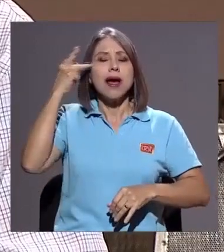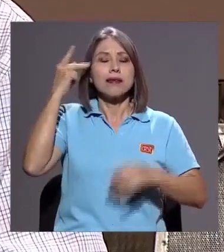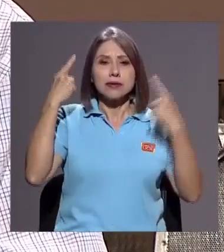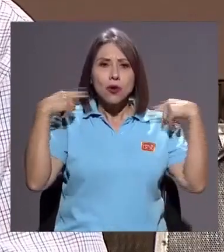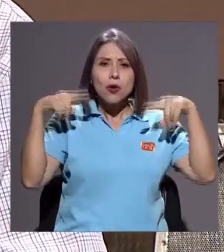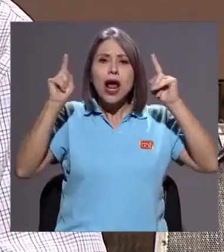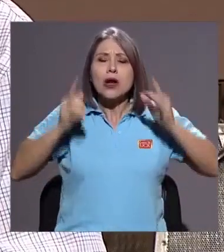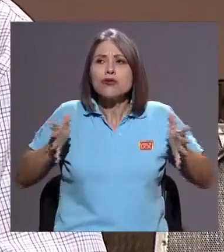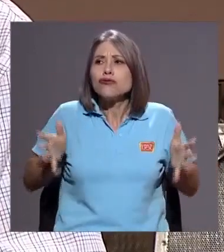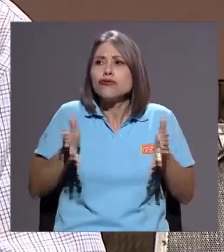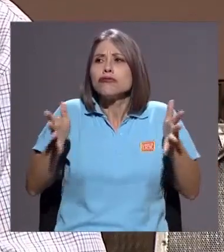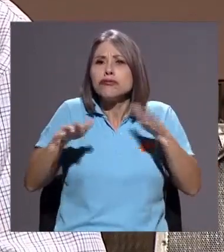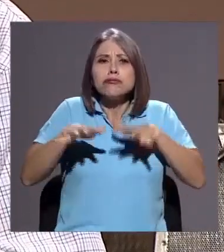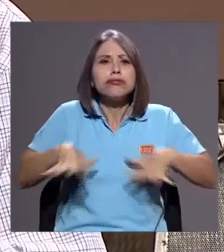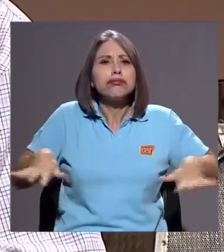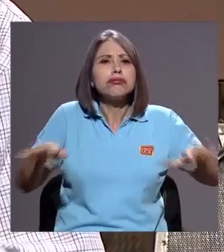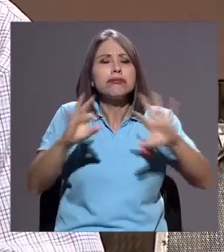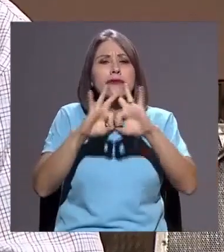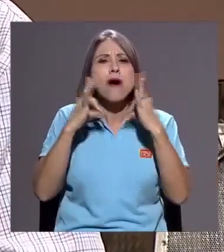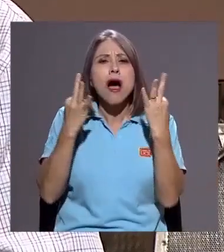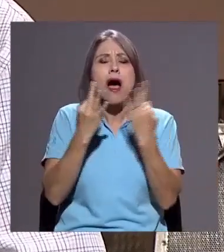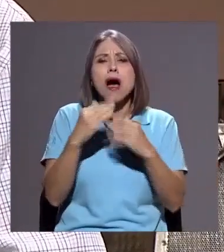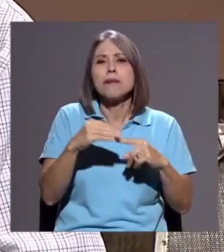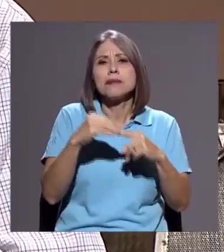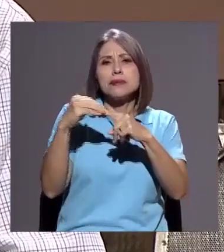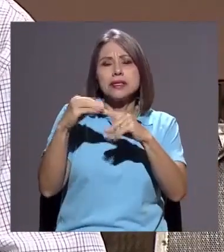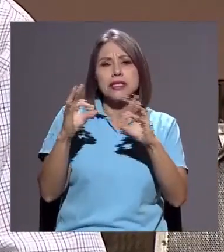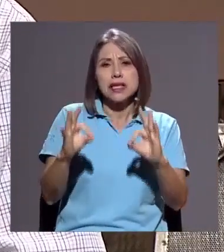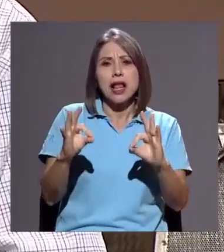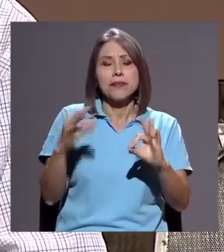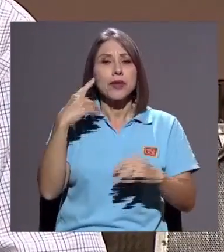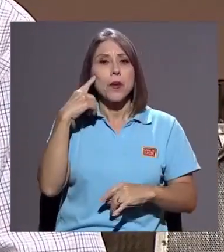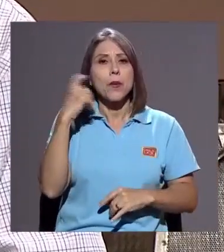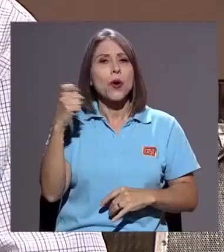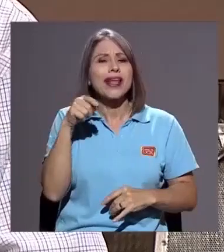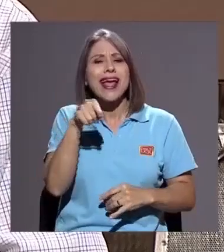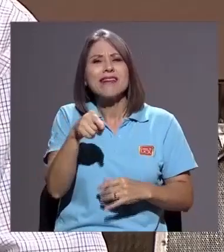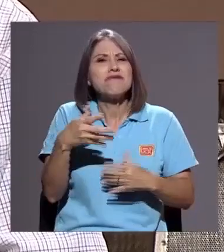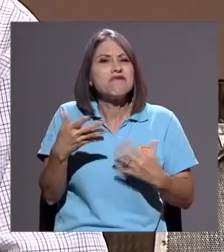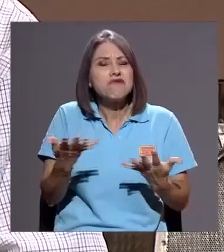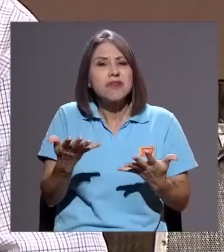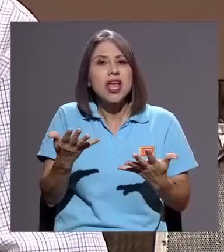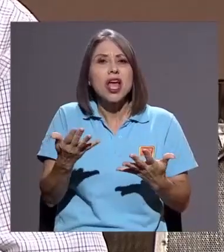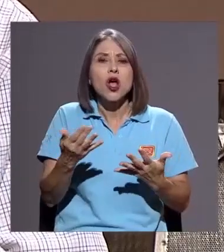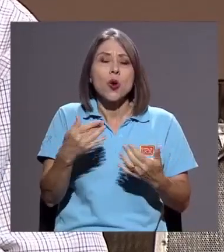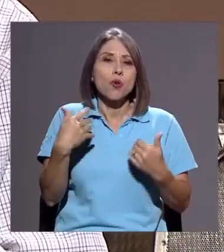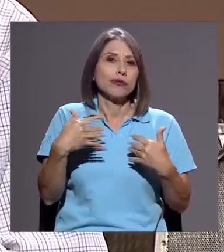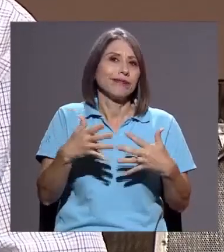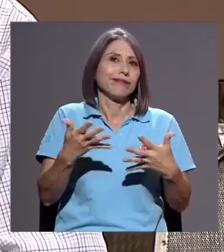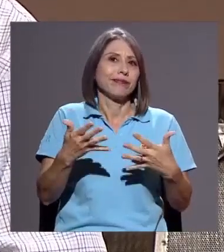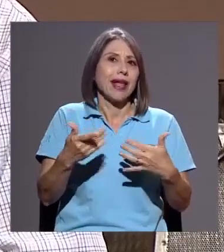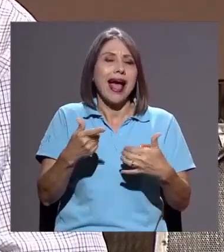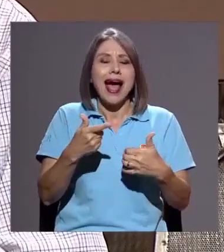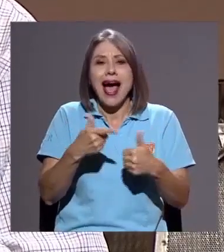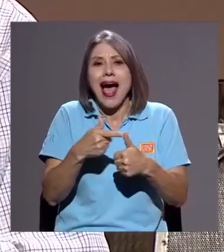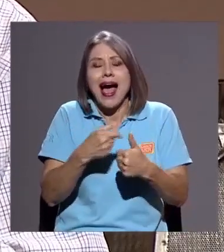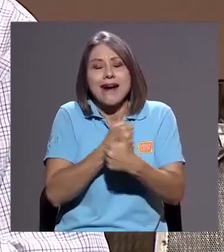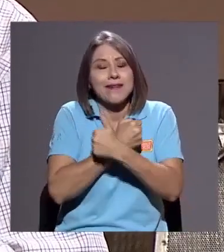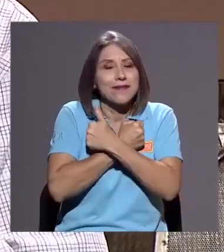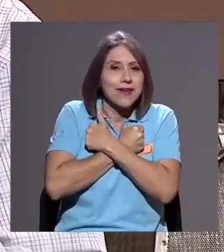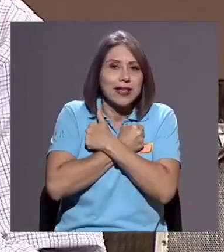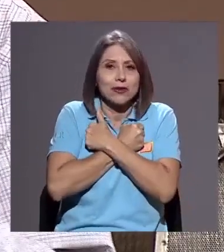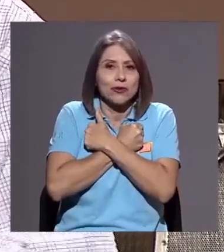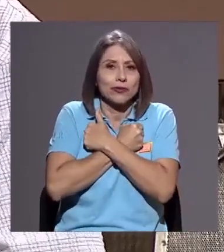en la casa fue un ambiente realmente muy, muy especial, porque era una combinación de un tremendo afecto, ¿verdad?